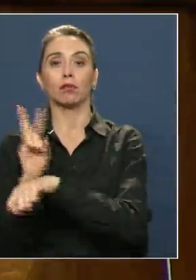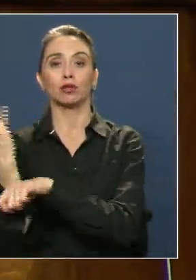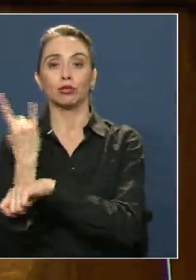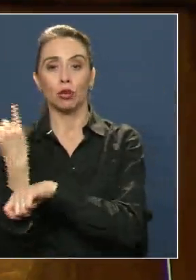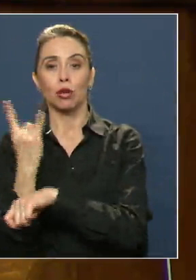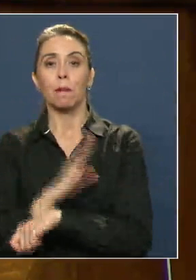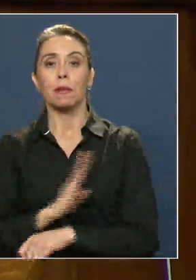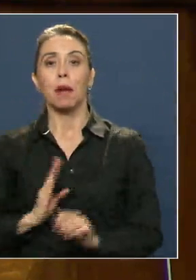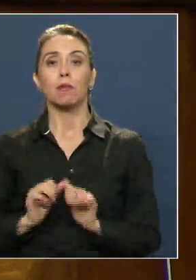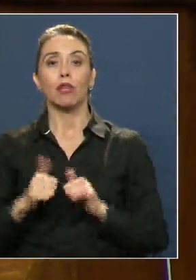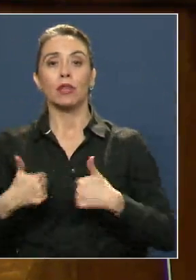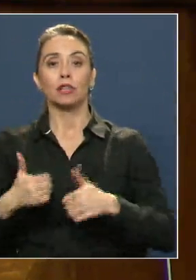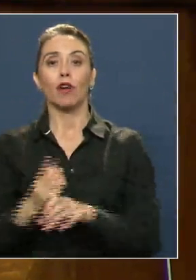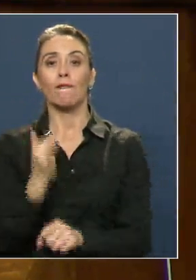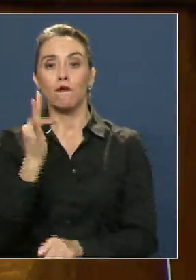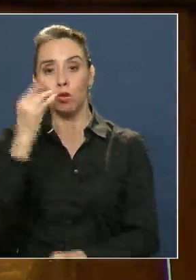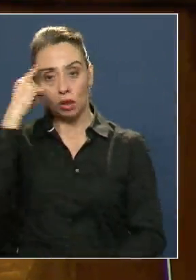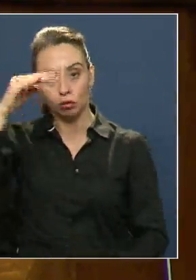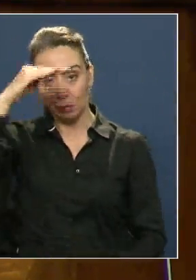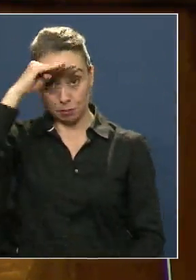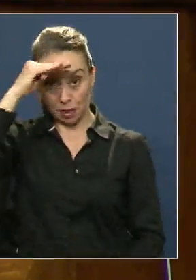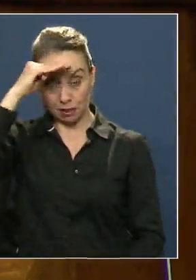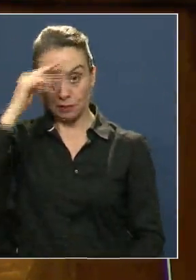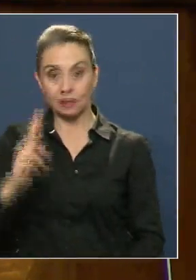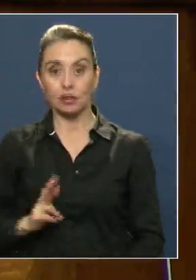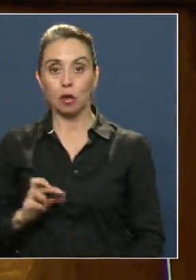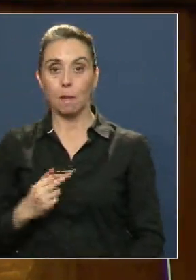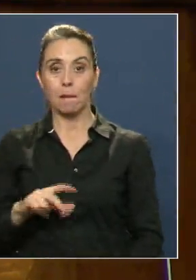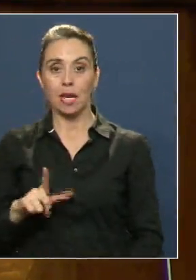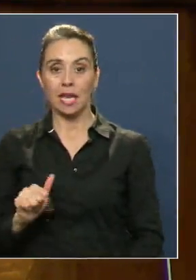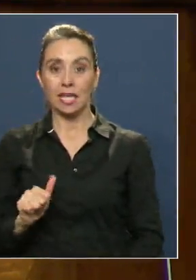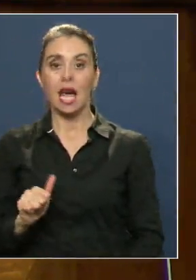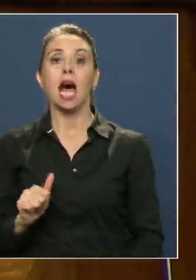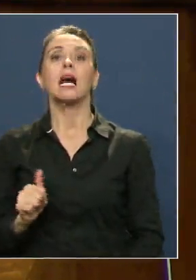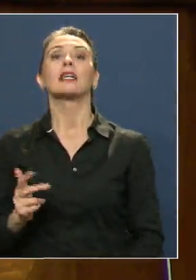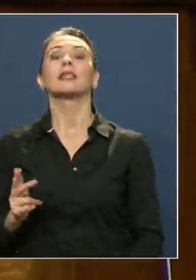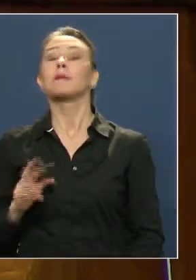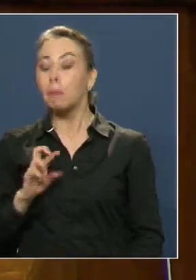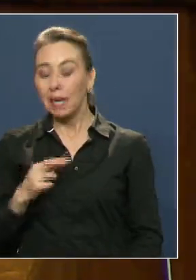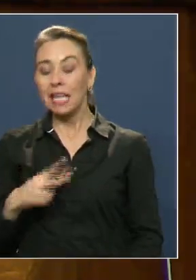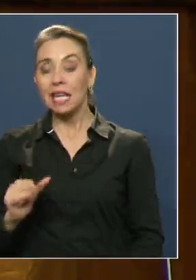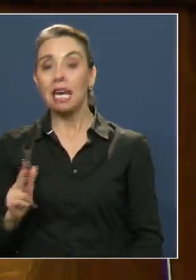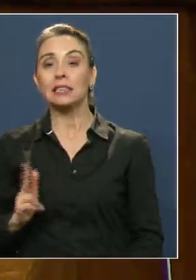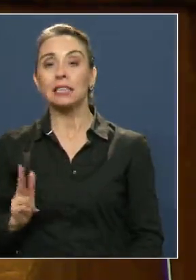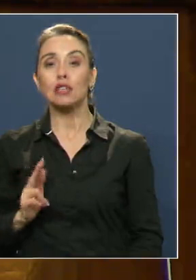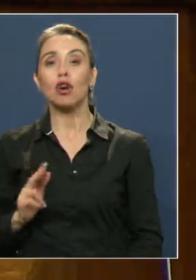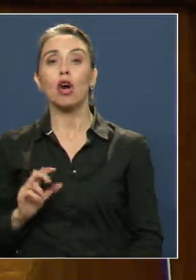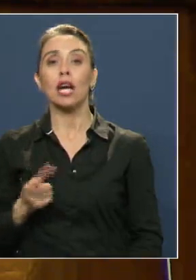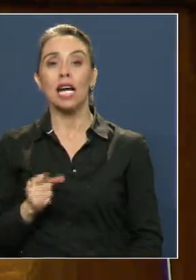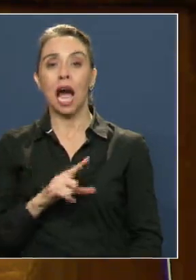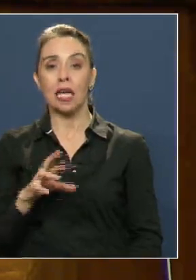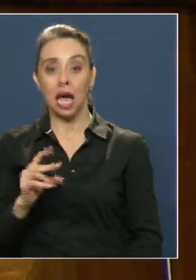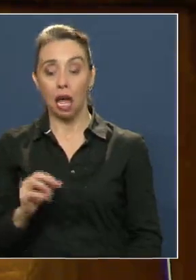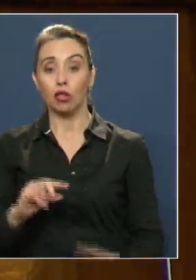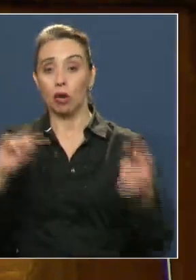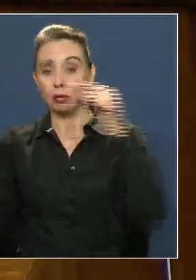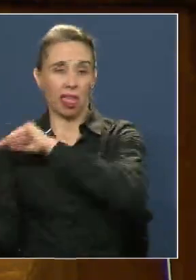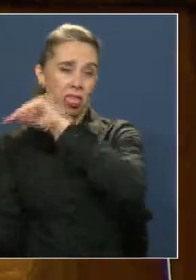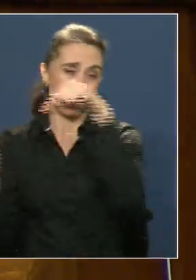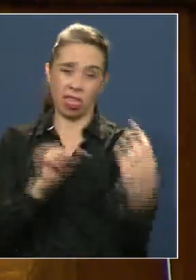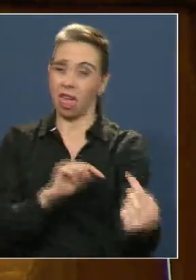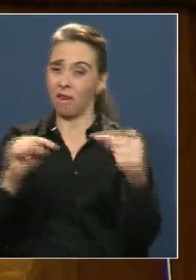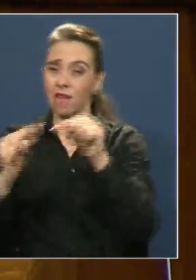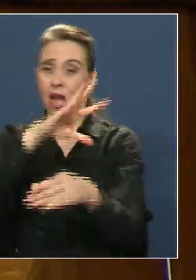del directorio de la Fundación para la Confianza, Juan Peña Libuy y Edison Gallardo. Durante el intenso debate que se dio en